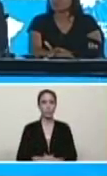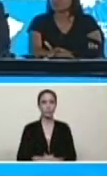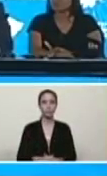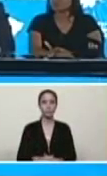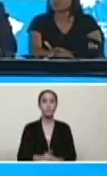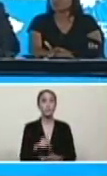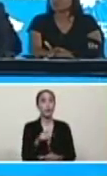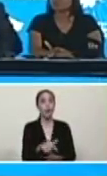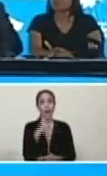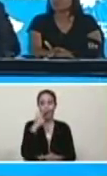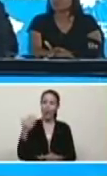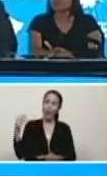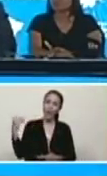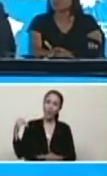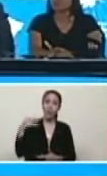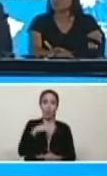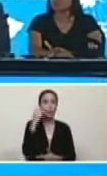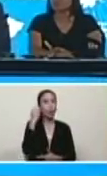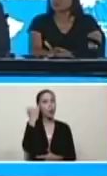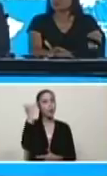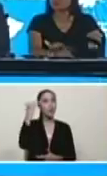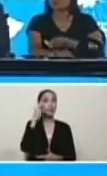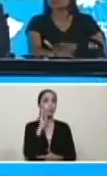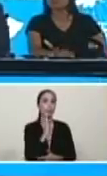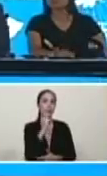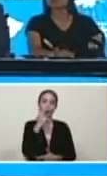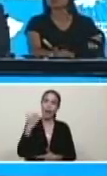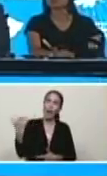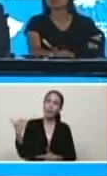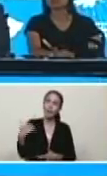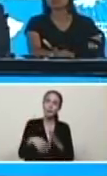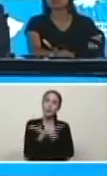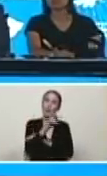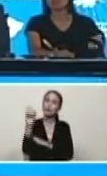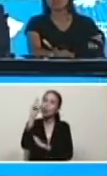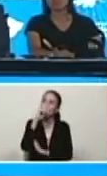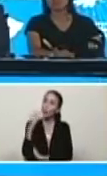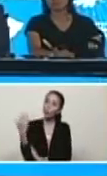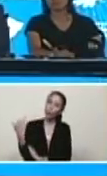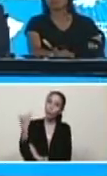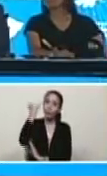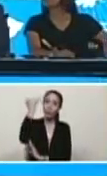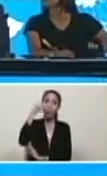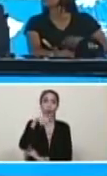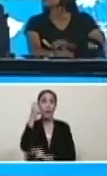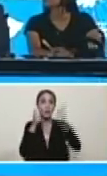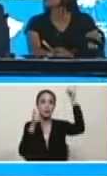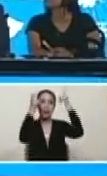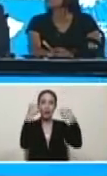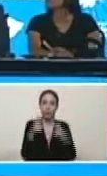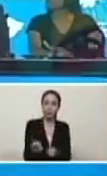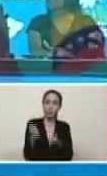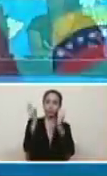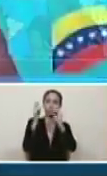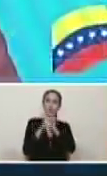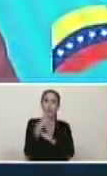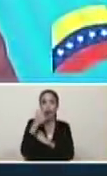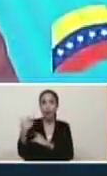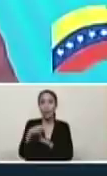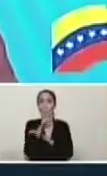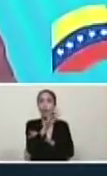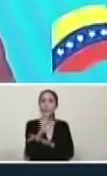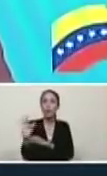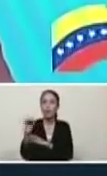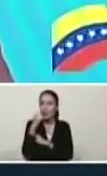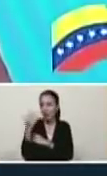que nuestro libertador Simón Bolívar esbozó hace 200 años y nuestro comandante Chávez rescató desde aquel 4